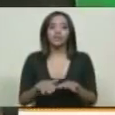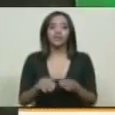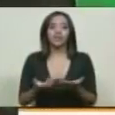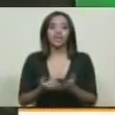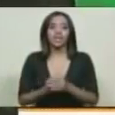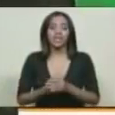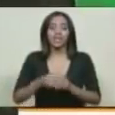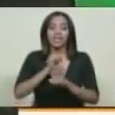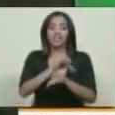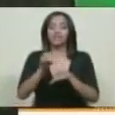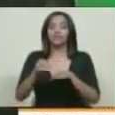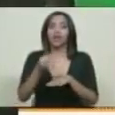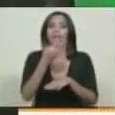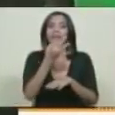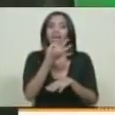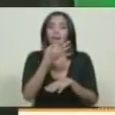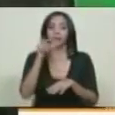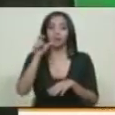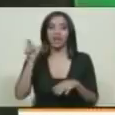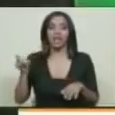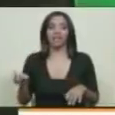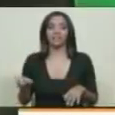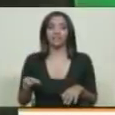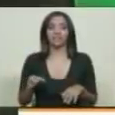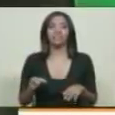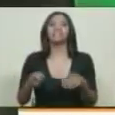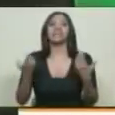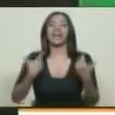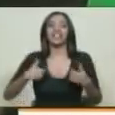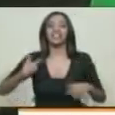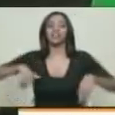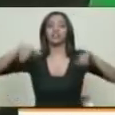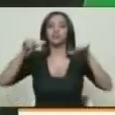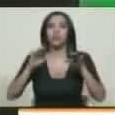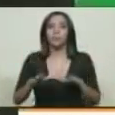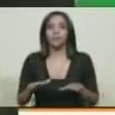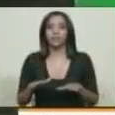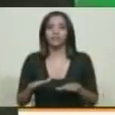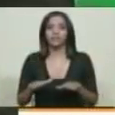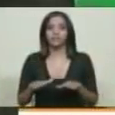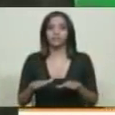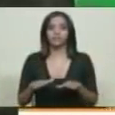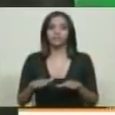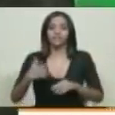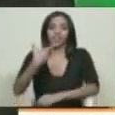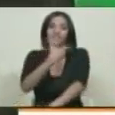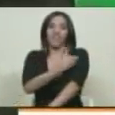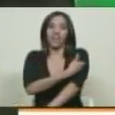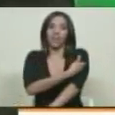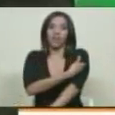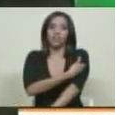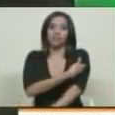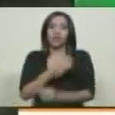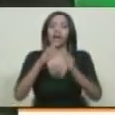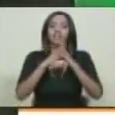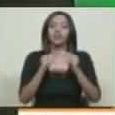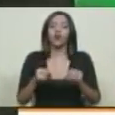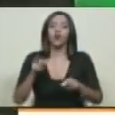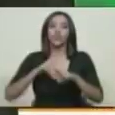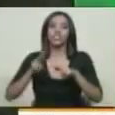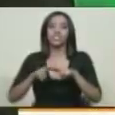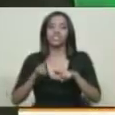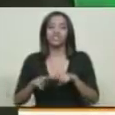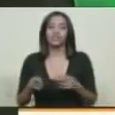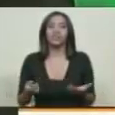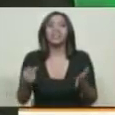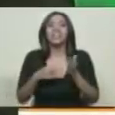medicamentos a la gente. Uh-huh. Y han tenido que suspender la campaña de vacunación a todos los niños porque las farmacias no les dan. Es que les deben